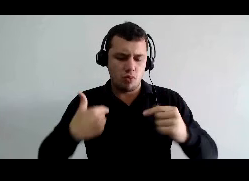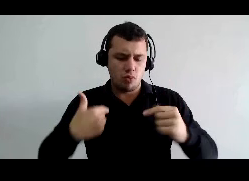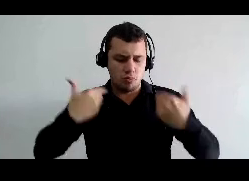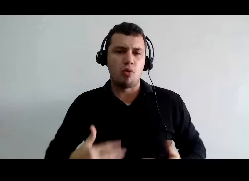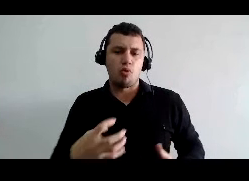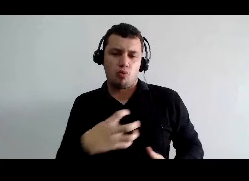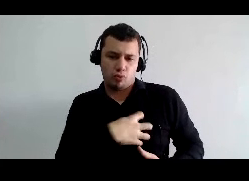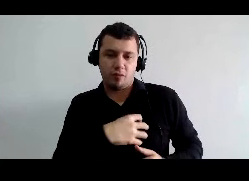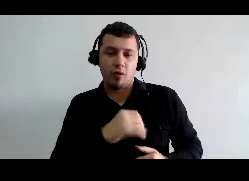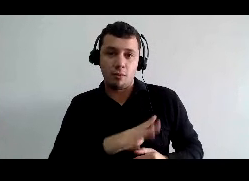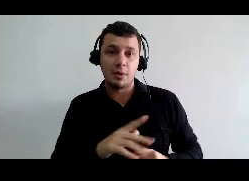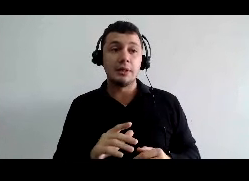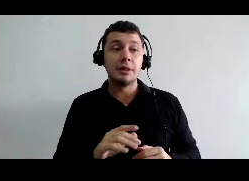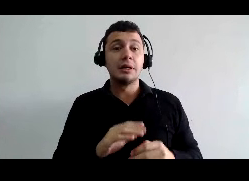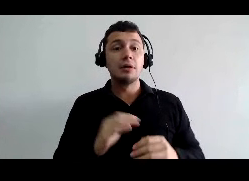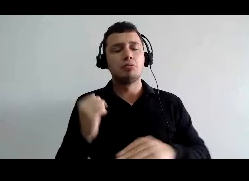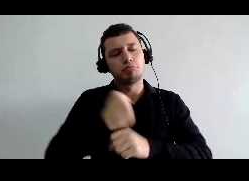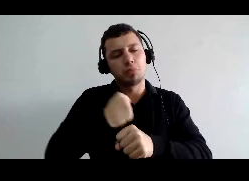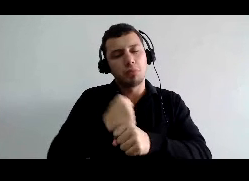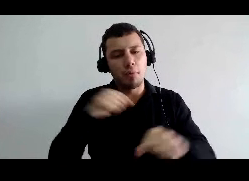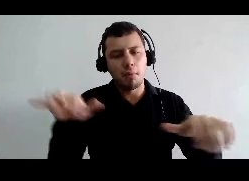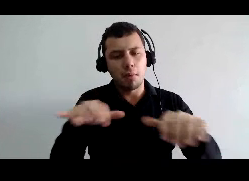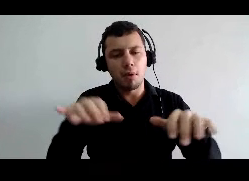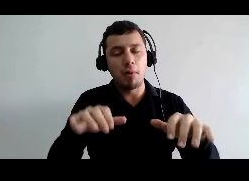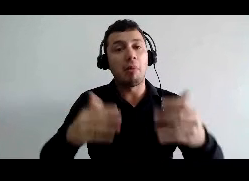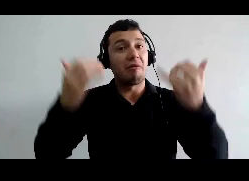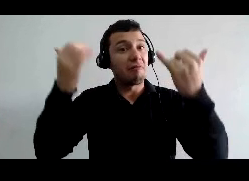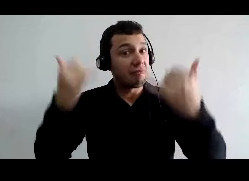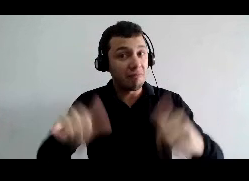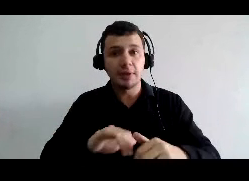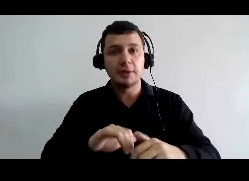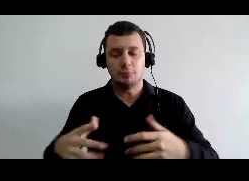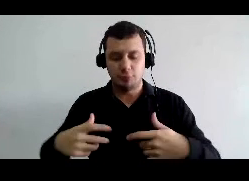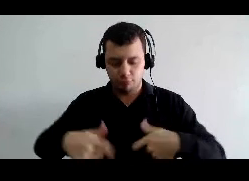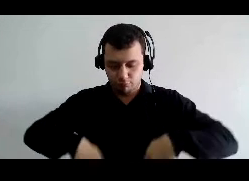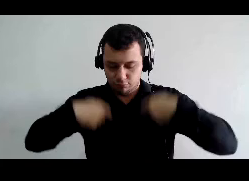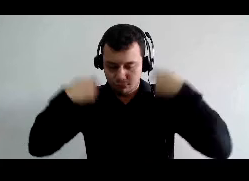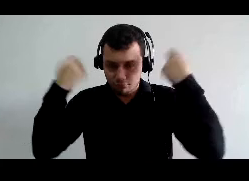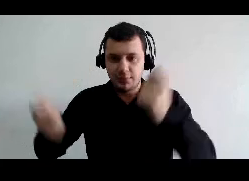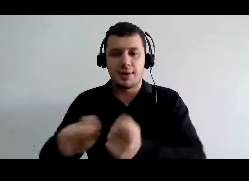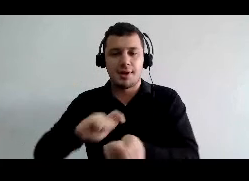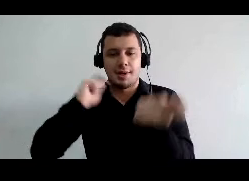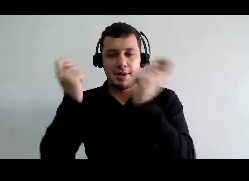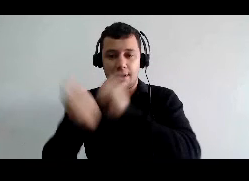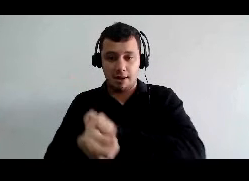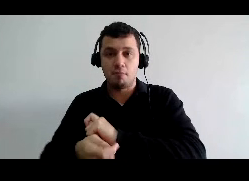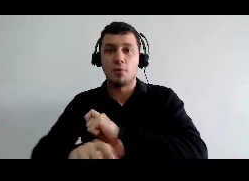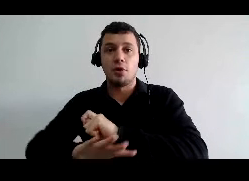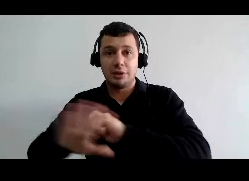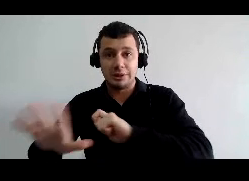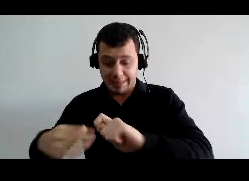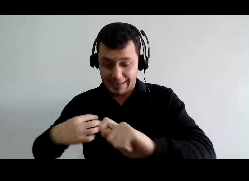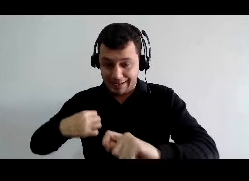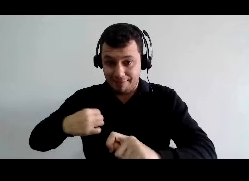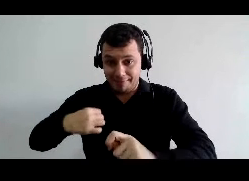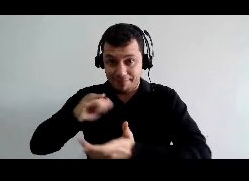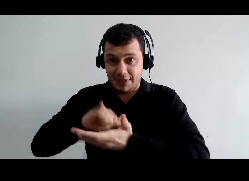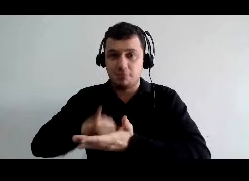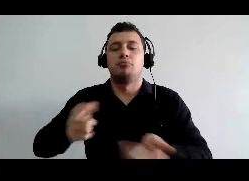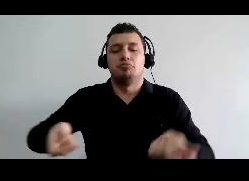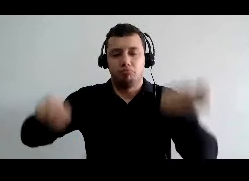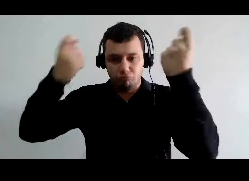quien trabajé todo el día, dejarlo en la institución y venirme con la ropa que yo vengo trabajando. ¿Qué ha